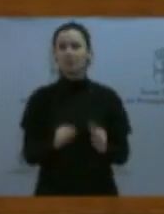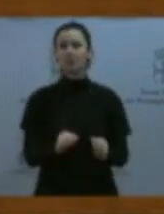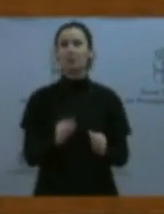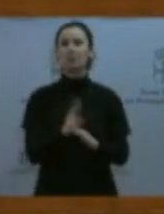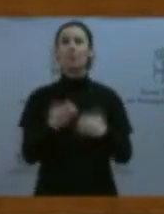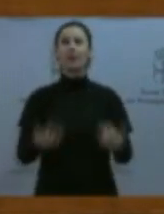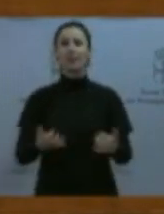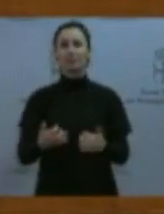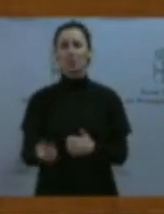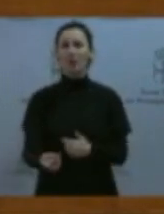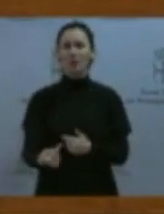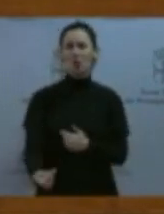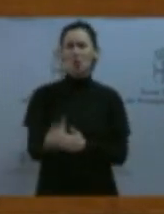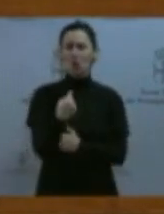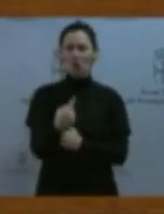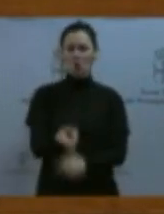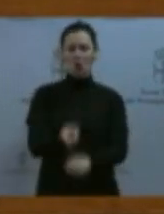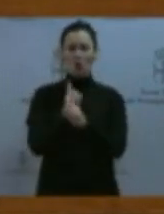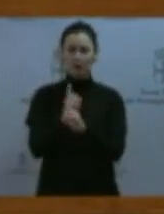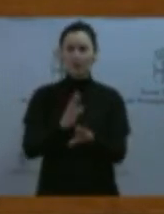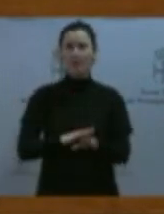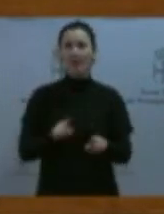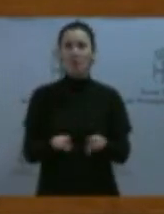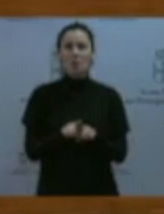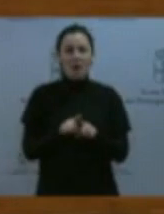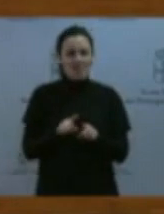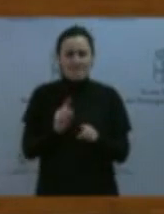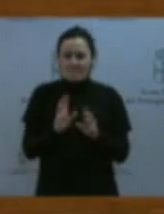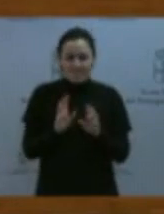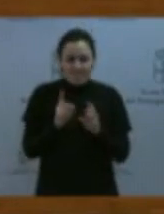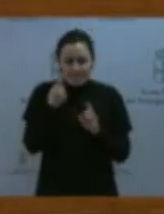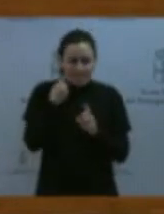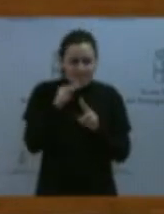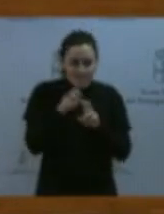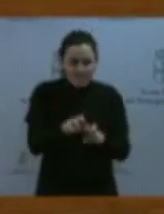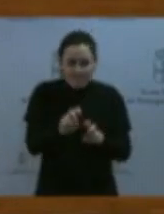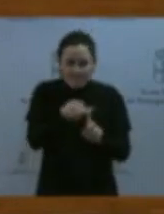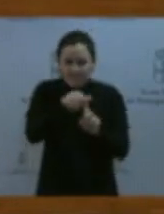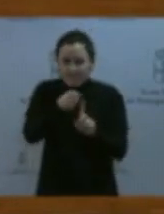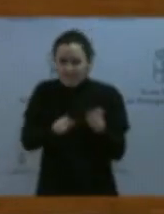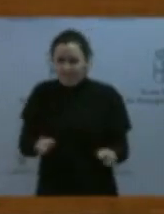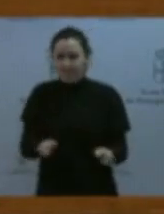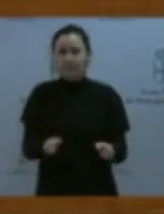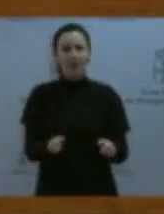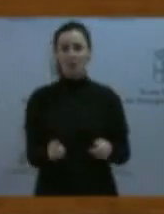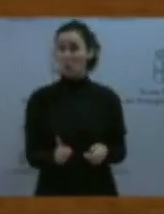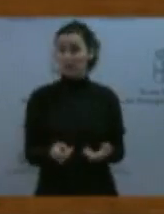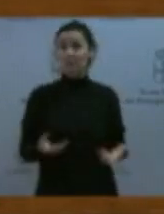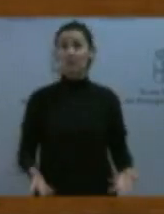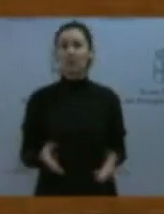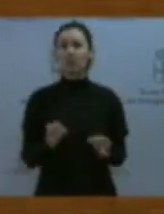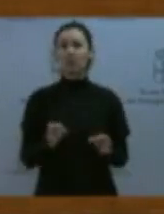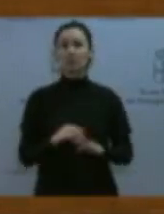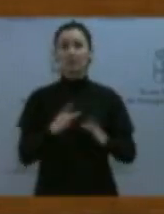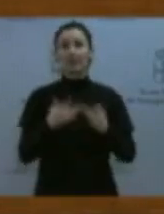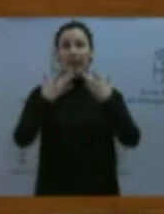cabo una caza de brujas. A este extremo hemos llegado en el terreno de la impunidad, a que ni siquiera seamos capaces